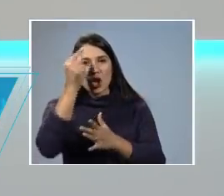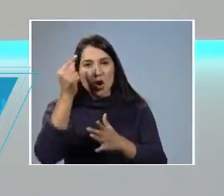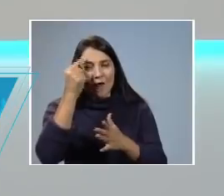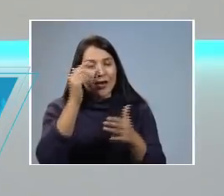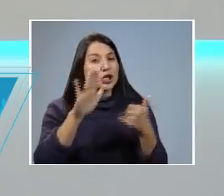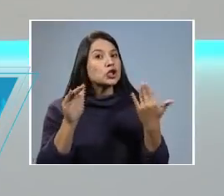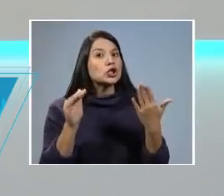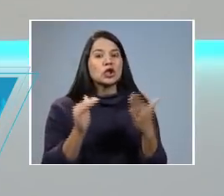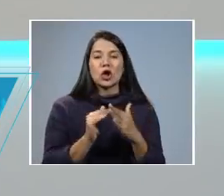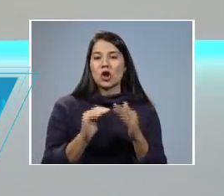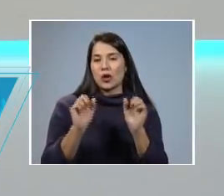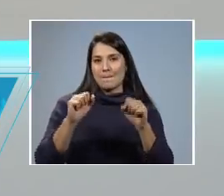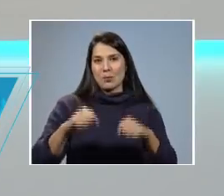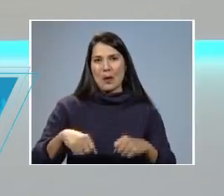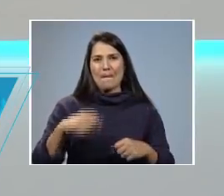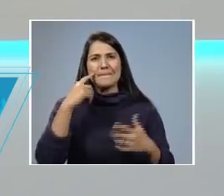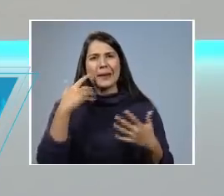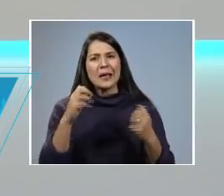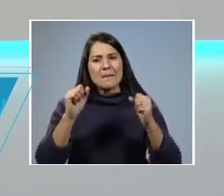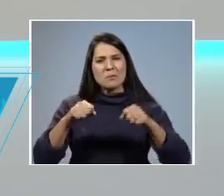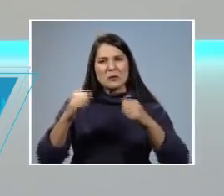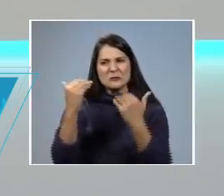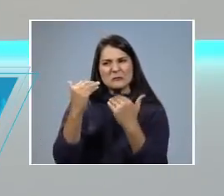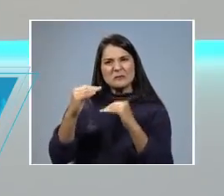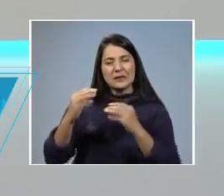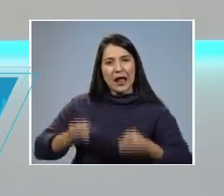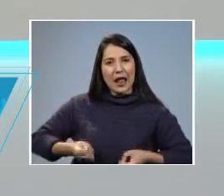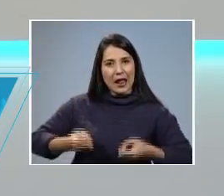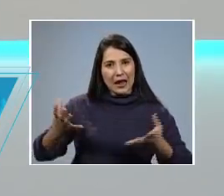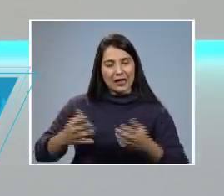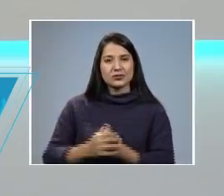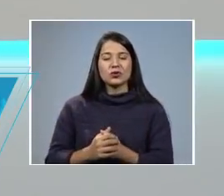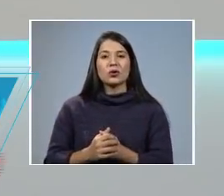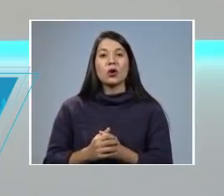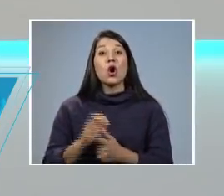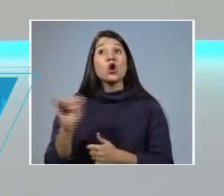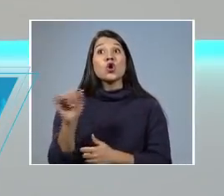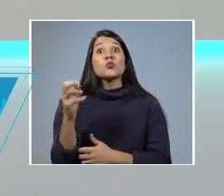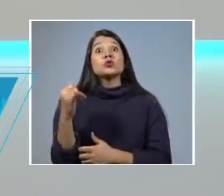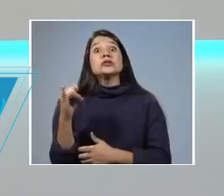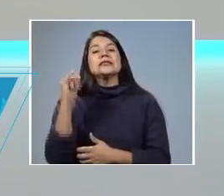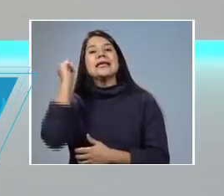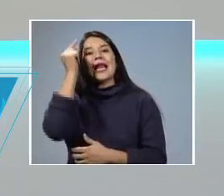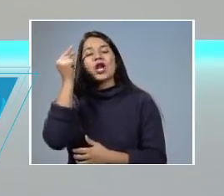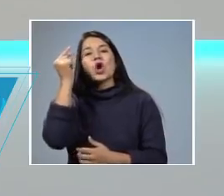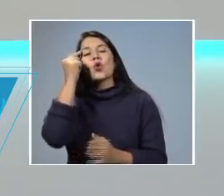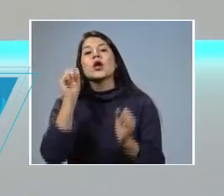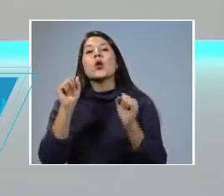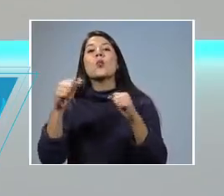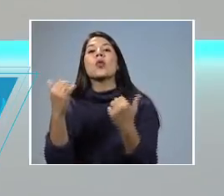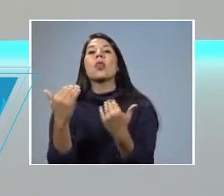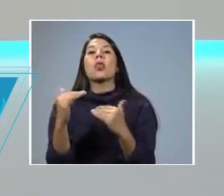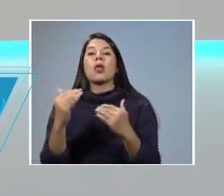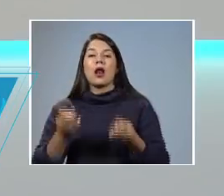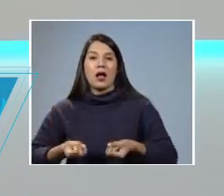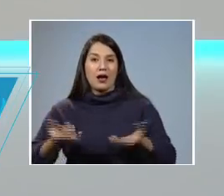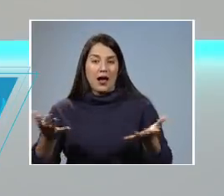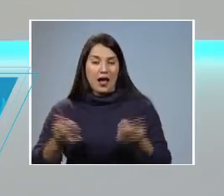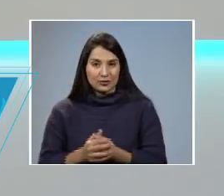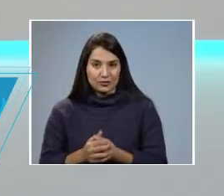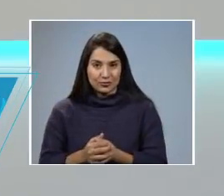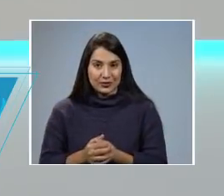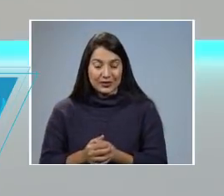puedan exigirle para que contraiga el gasto al máximo. Como si el gobierno pudiese contraer el gasto